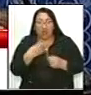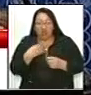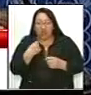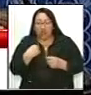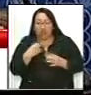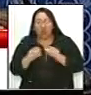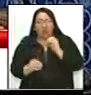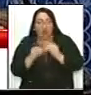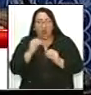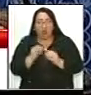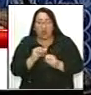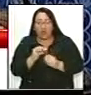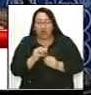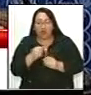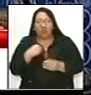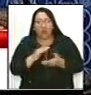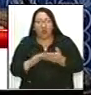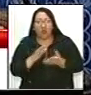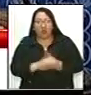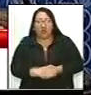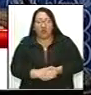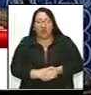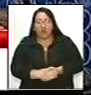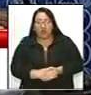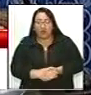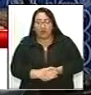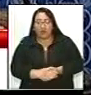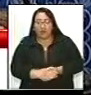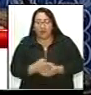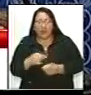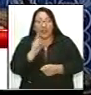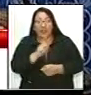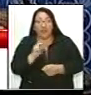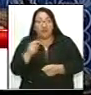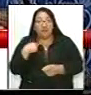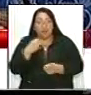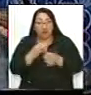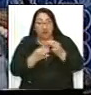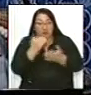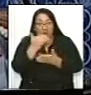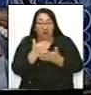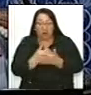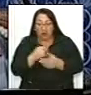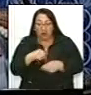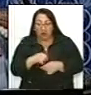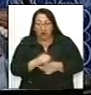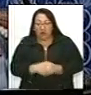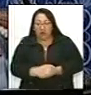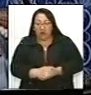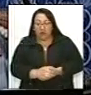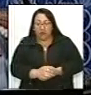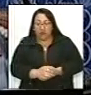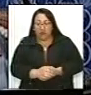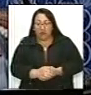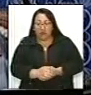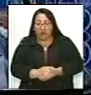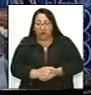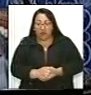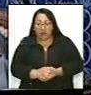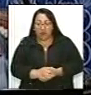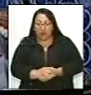voy a corregir y me voy a disculpar. Pero cada uno de los argumentos que he esgrimido en este foro han sido